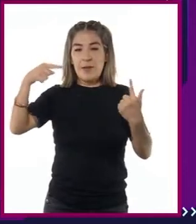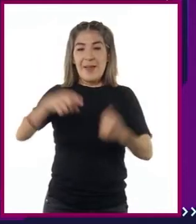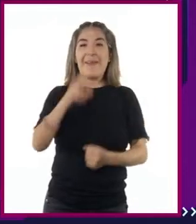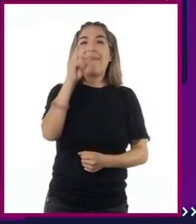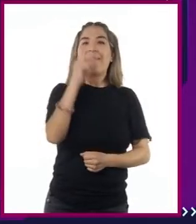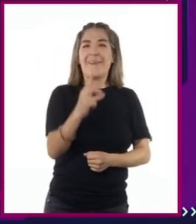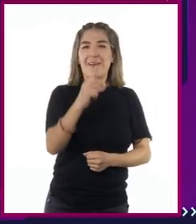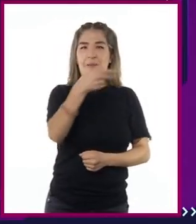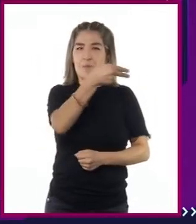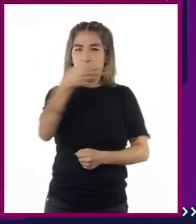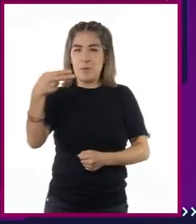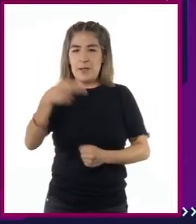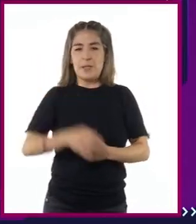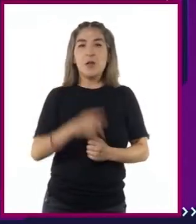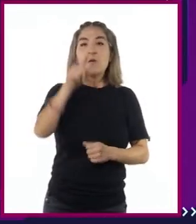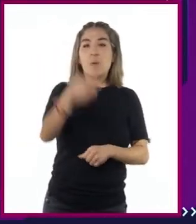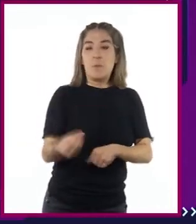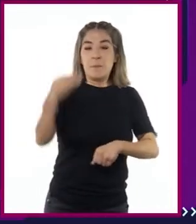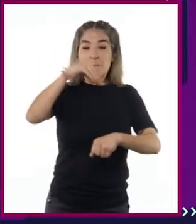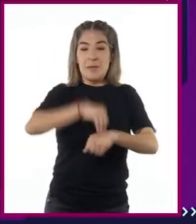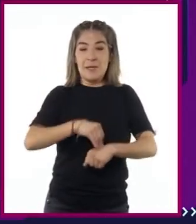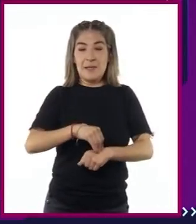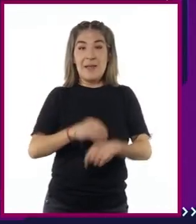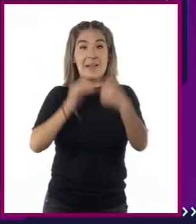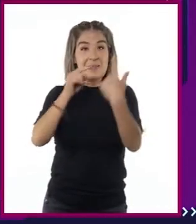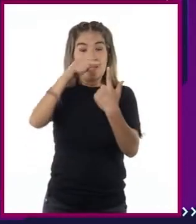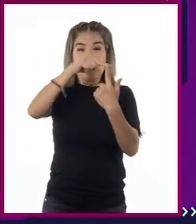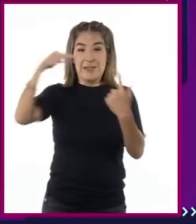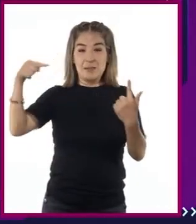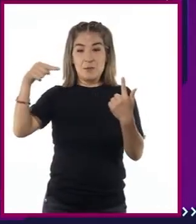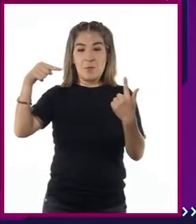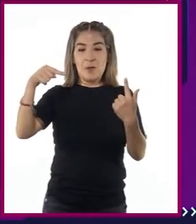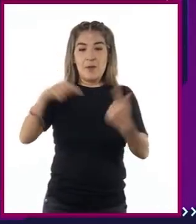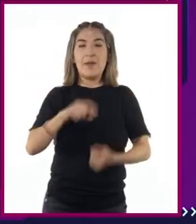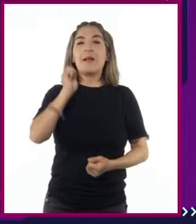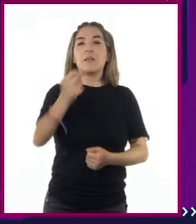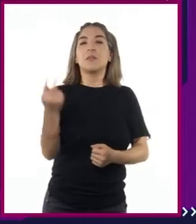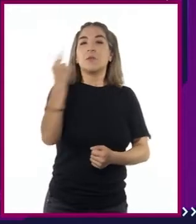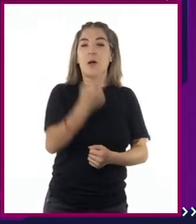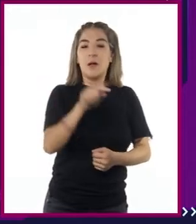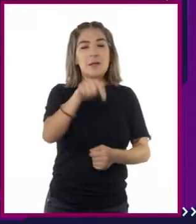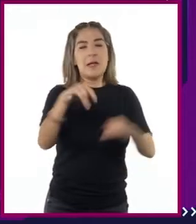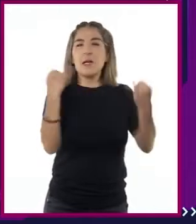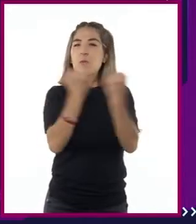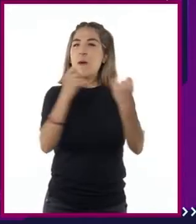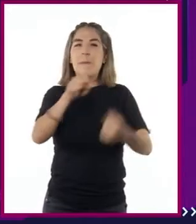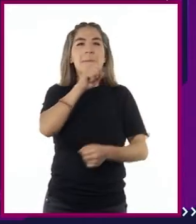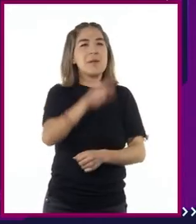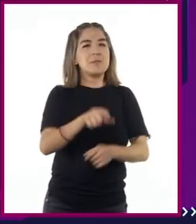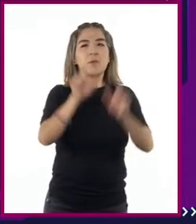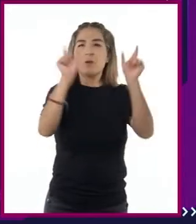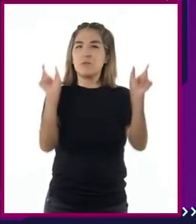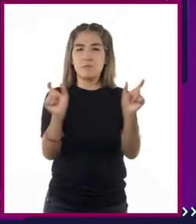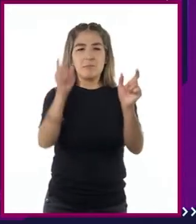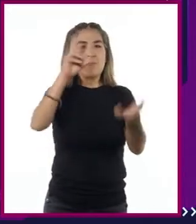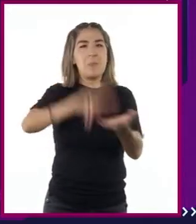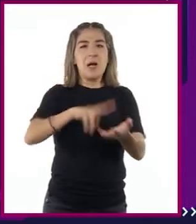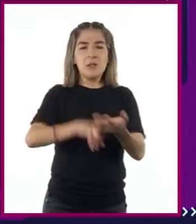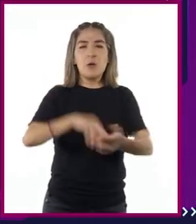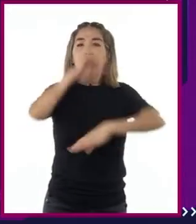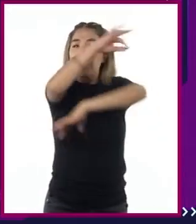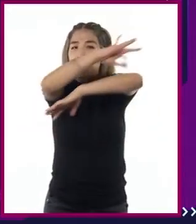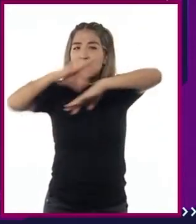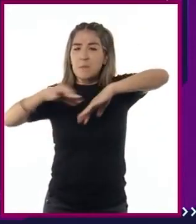D. Aplica la raíz cuadrada en ambos lados de la igualdad y se obtiene que la